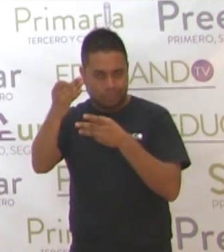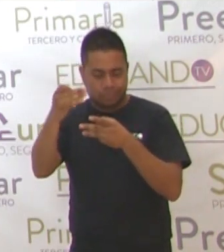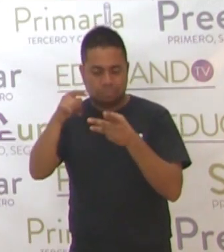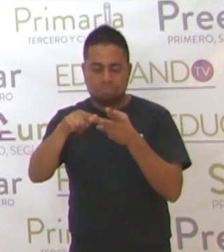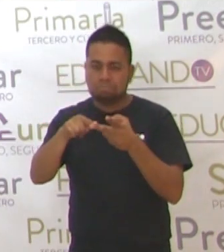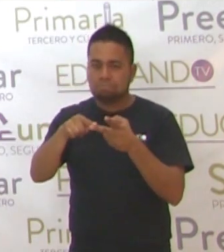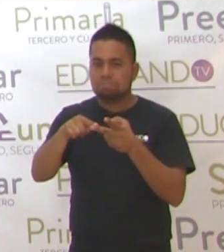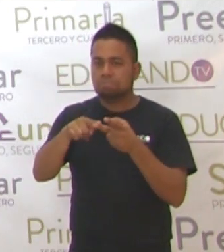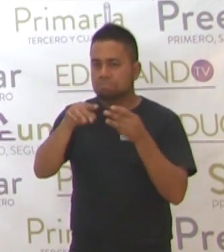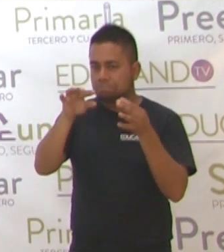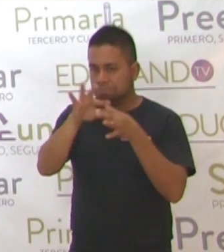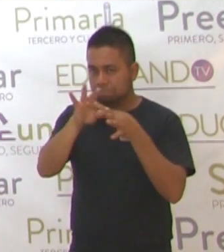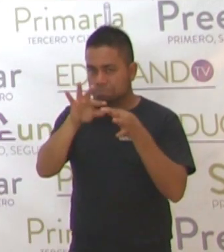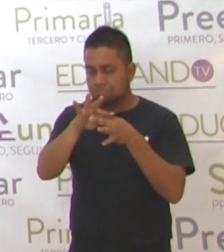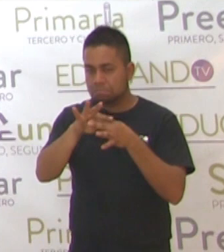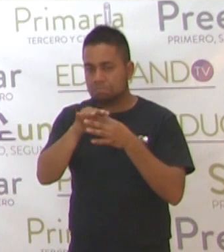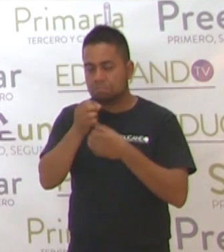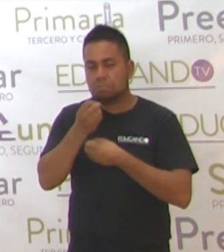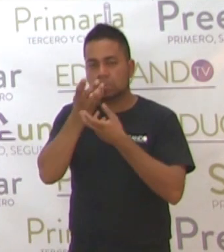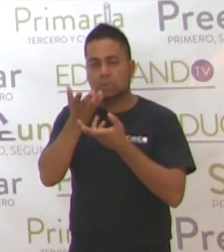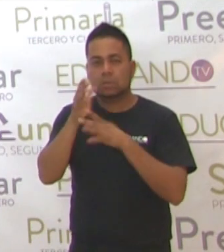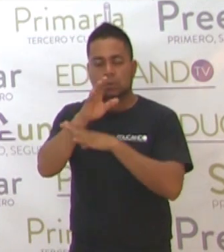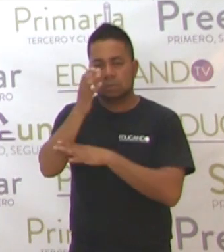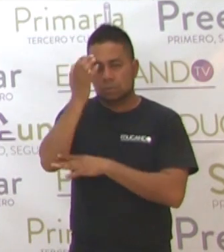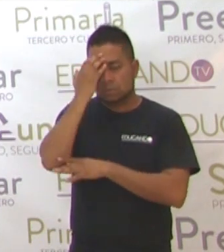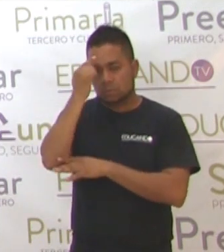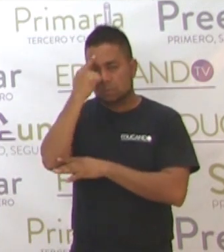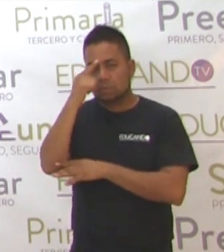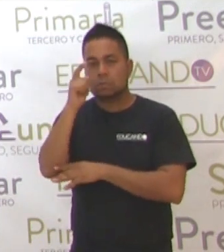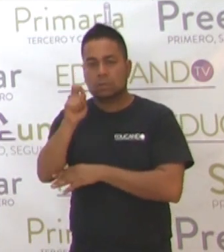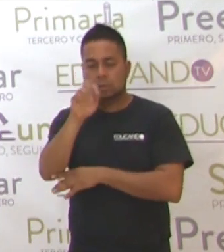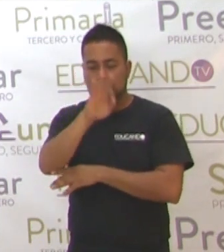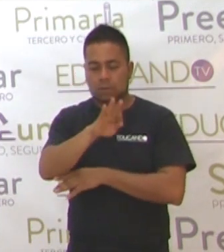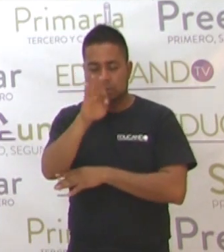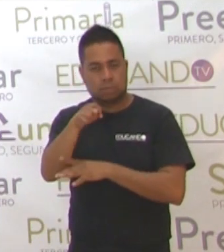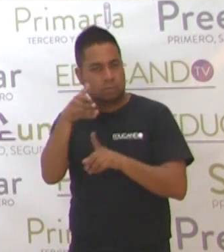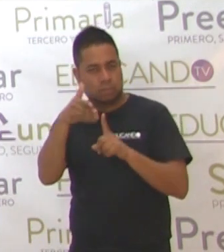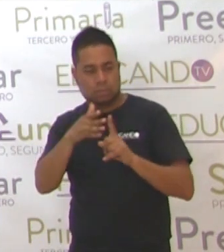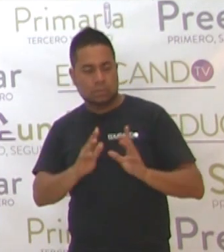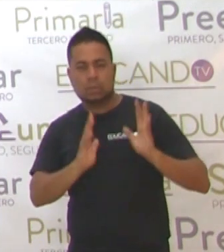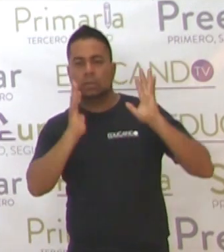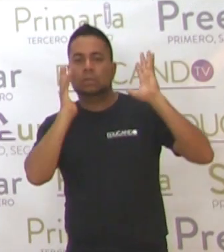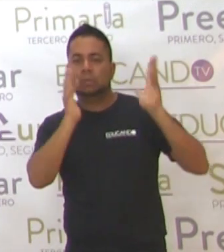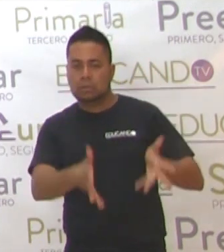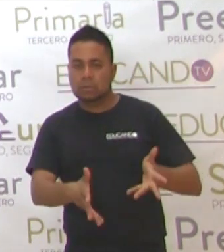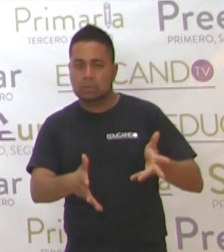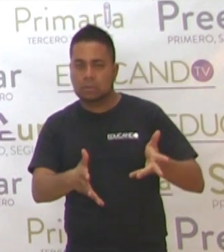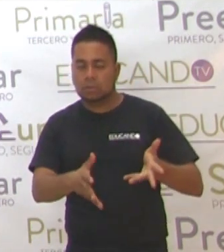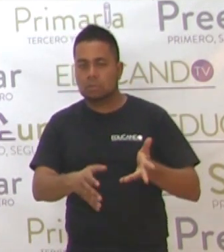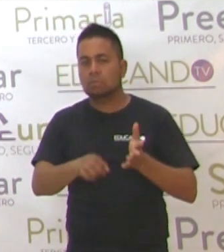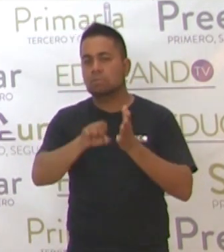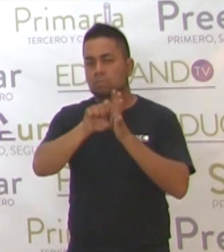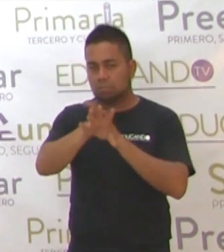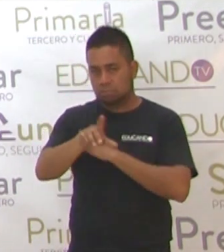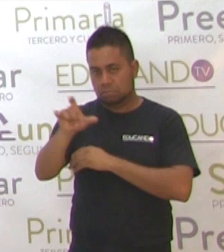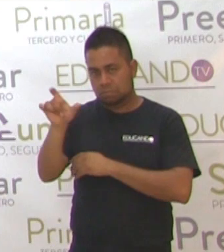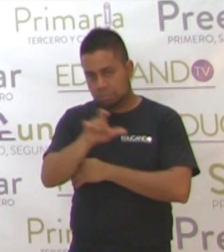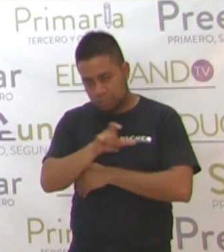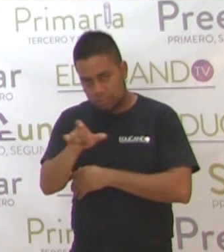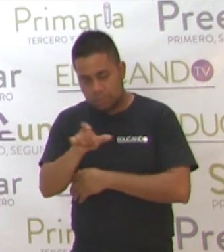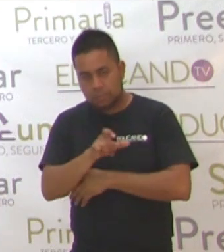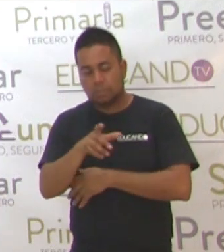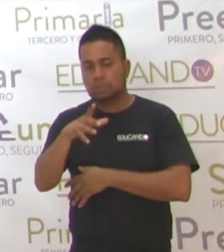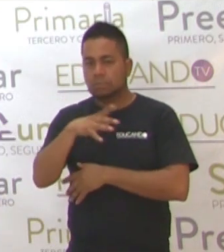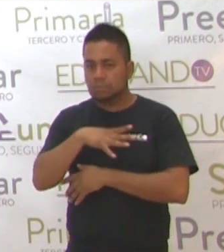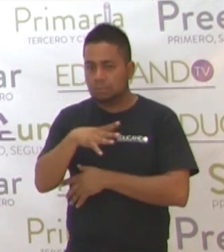estamos estableciendo el conocimiento a lo que son fechas establecidas cuando hacemos referencia a